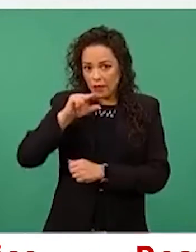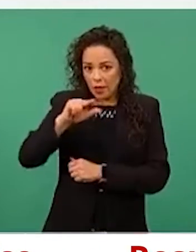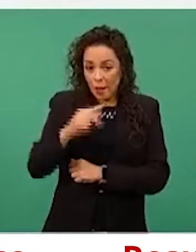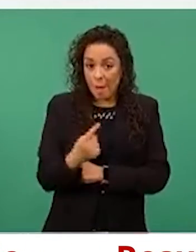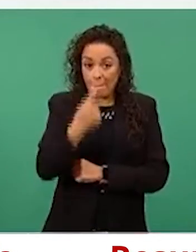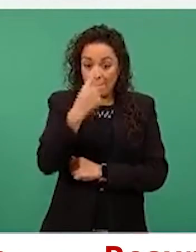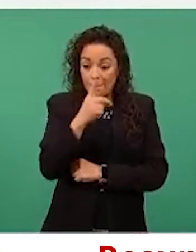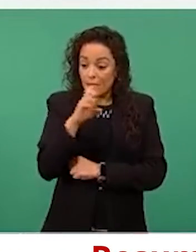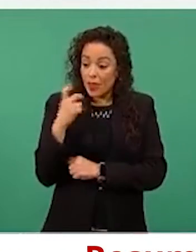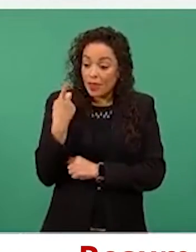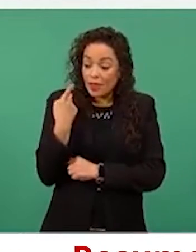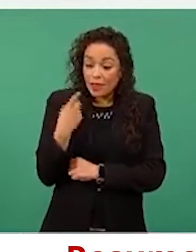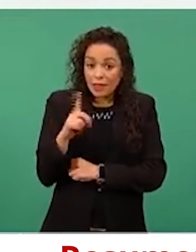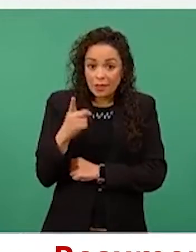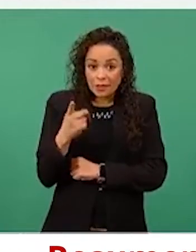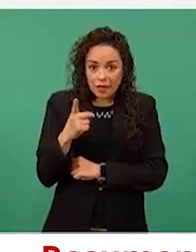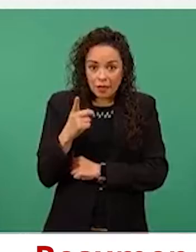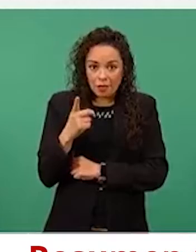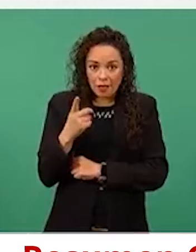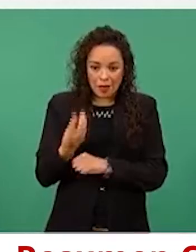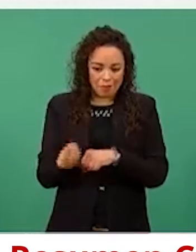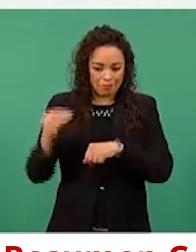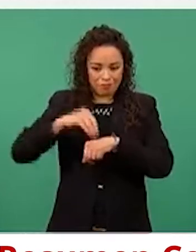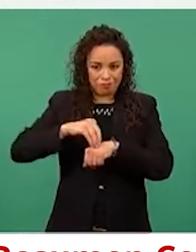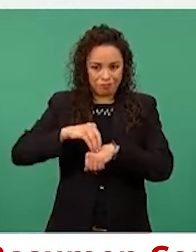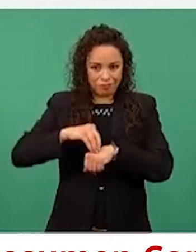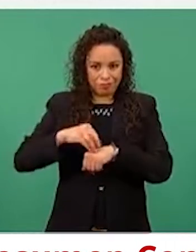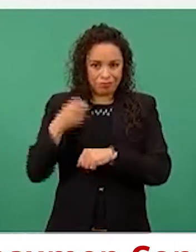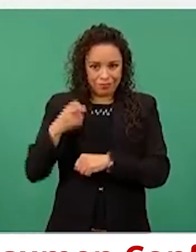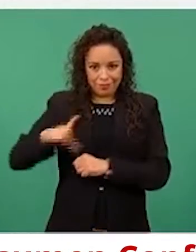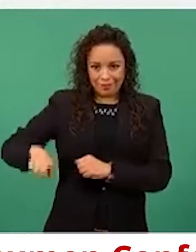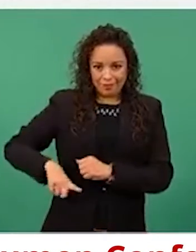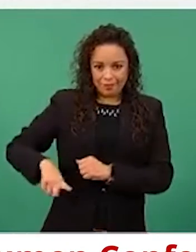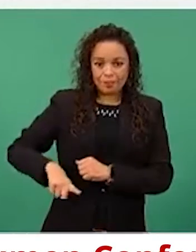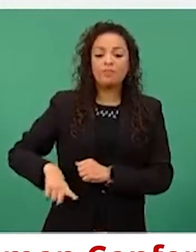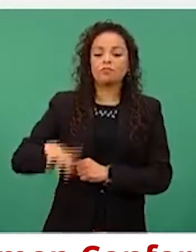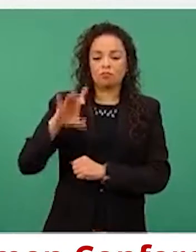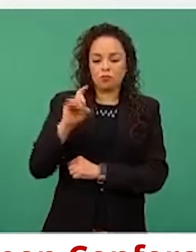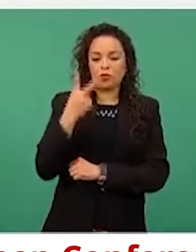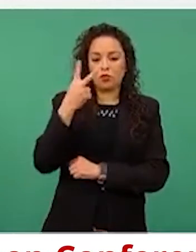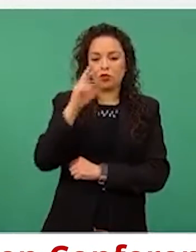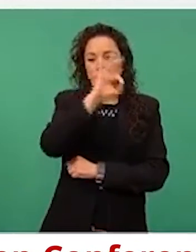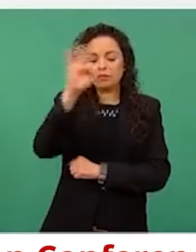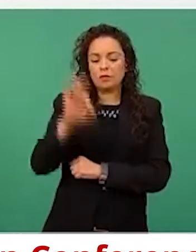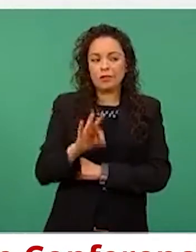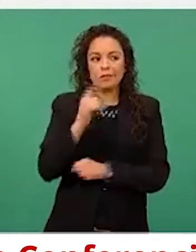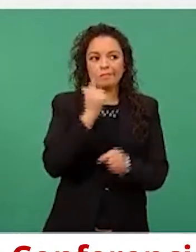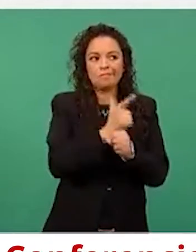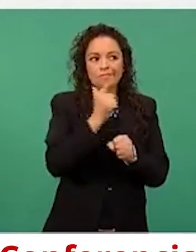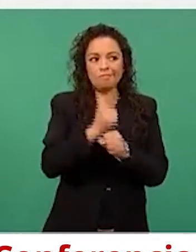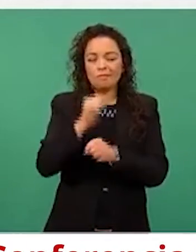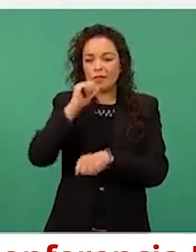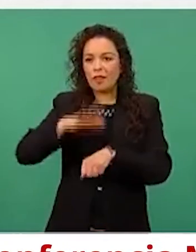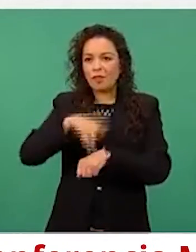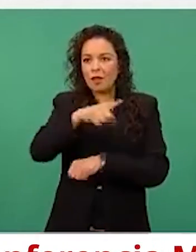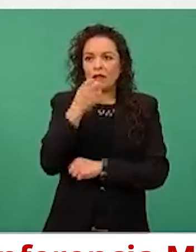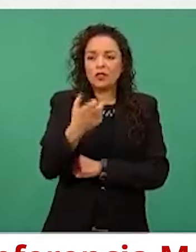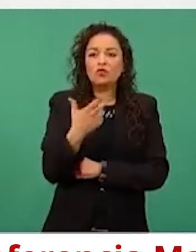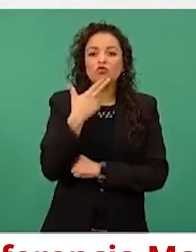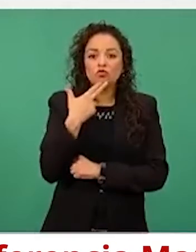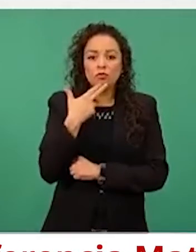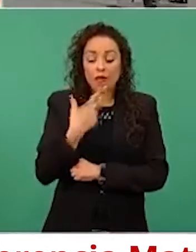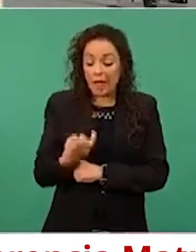del 2018, encontramos la utilización al 32%. Hoy estamos cerrando este